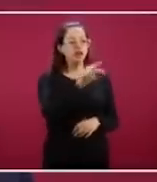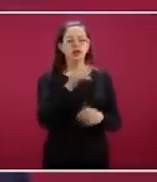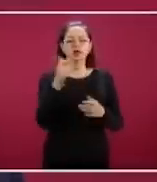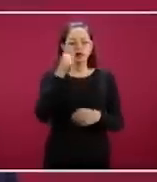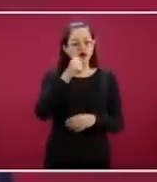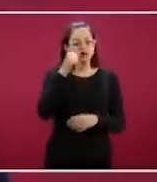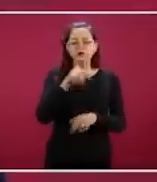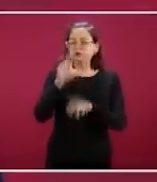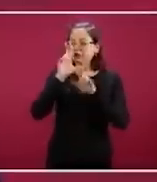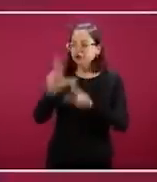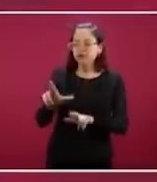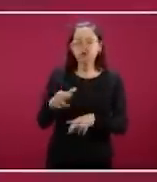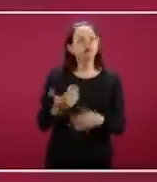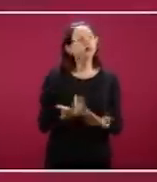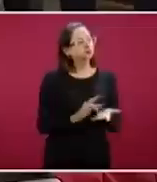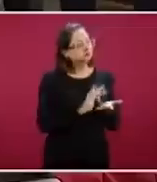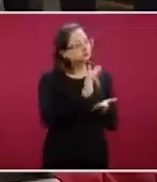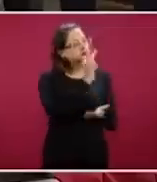respetuoso.